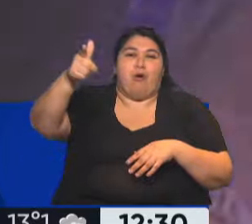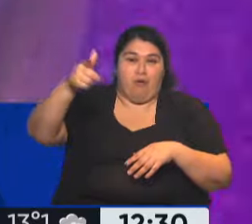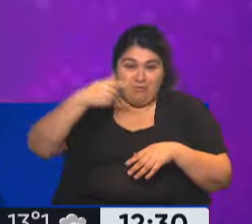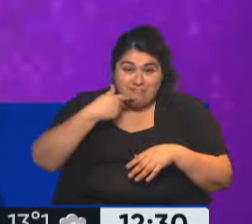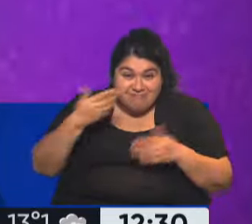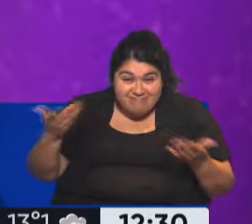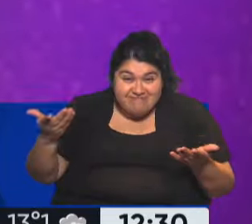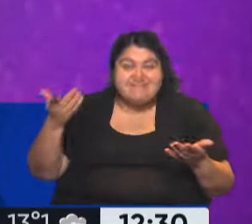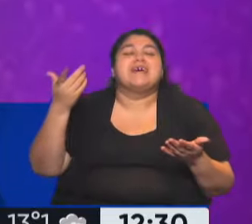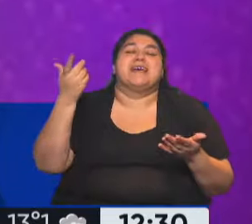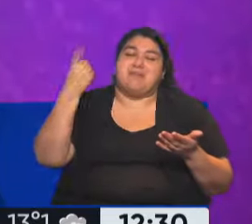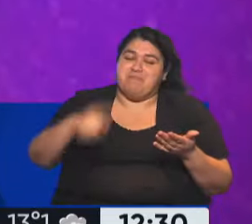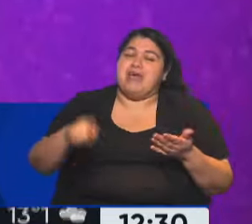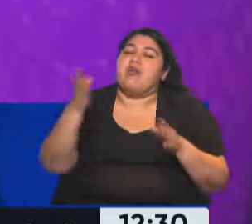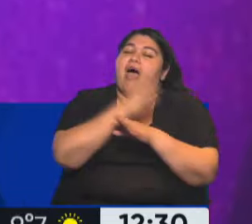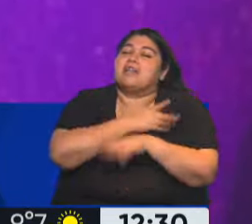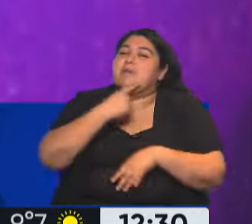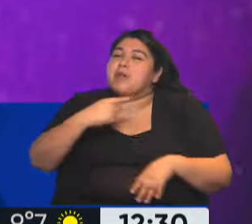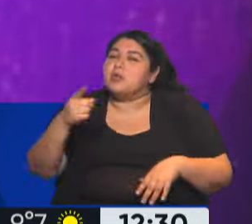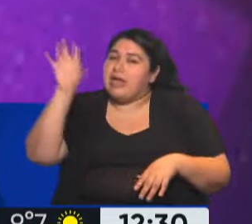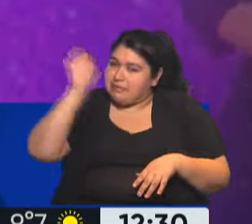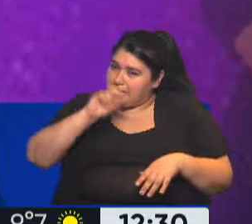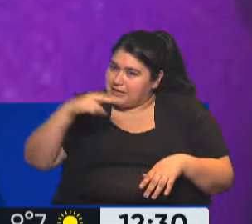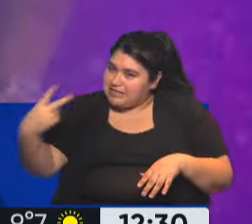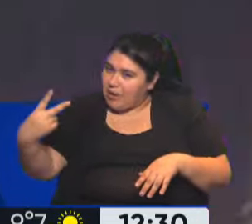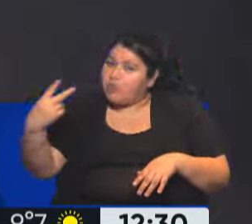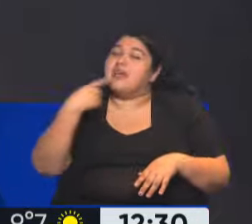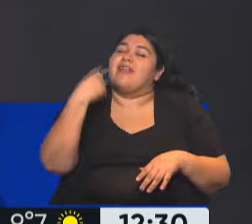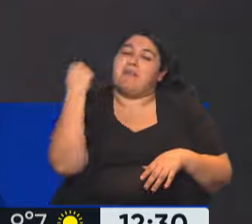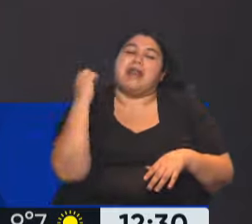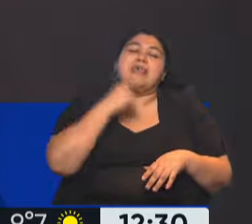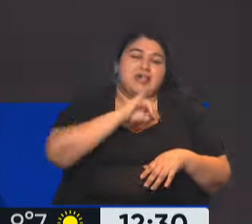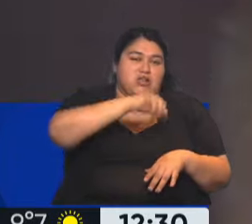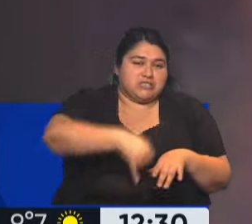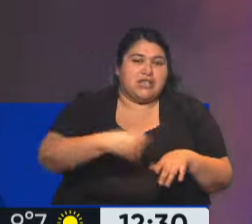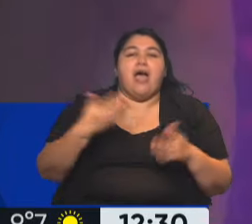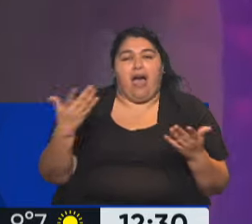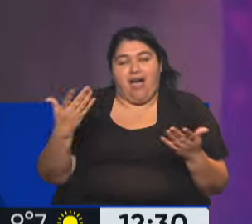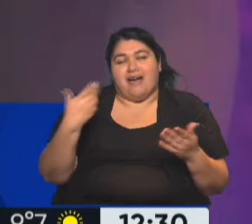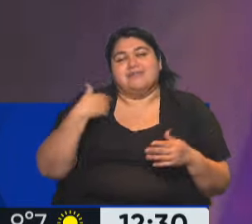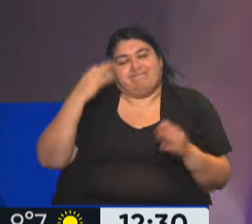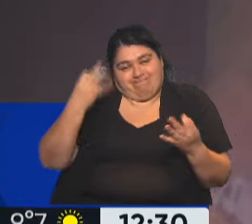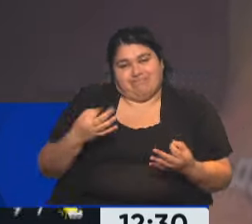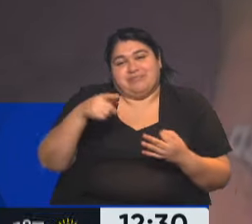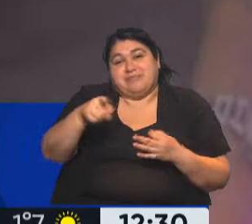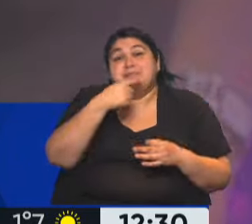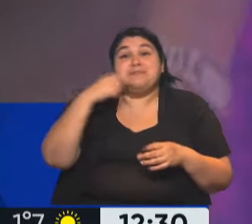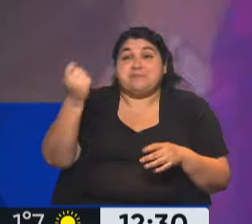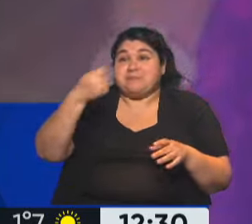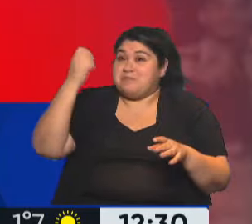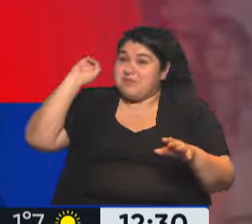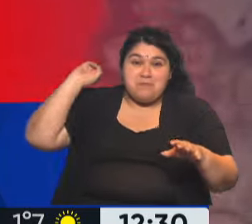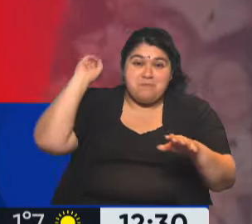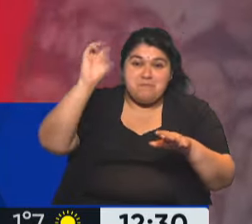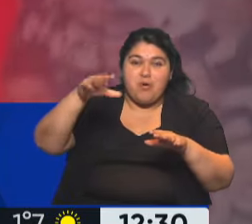No, sin antes preguntarle, por casualidad, ¿me trajiste otra para mí? Cuando Paredes le dijo que sí, ¡pum! La revolvió, así que alguien se fue, además, que había